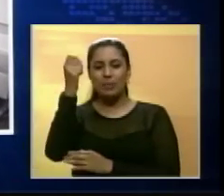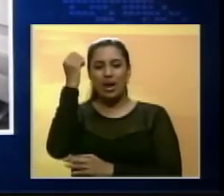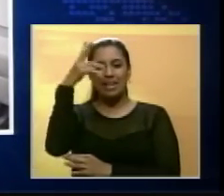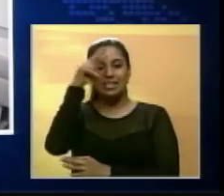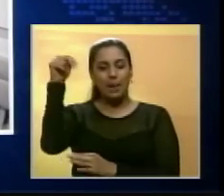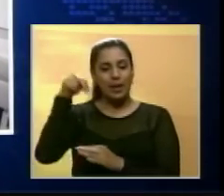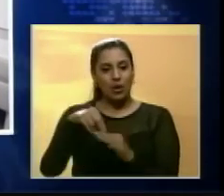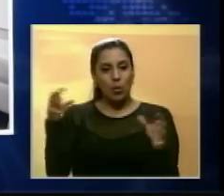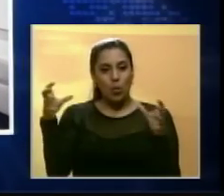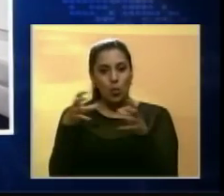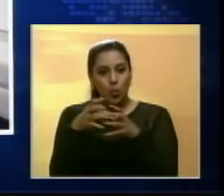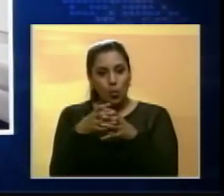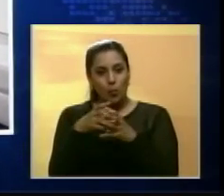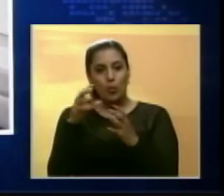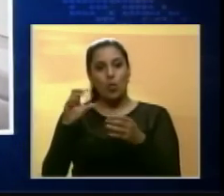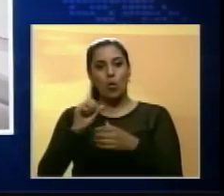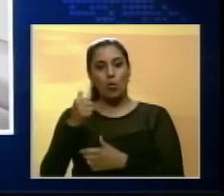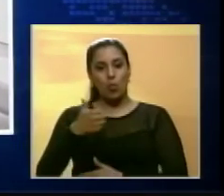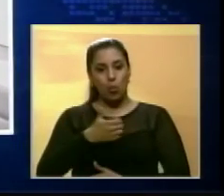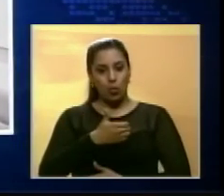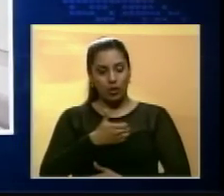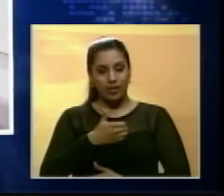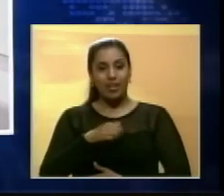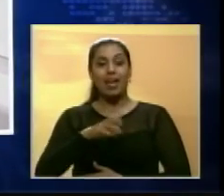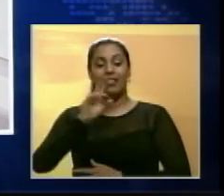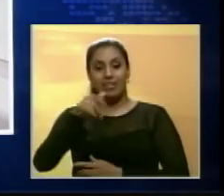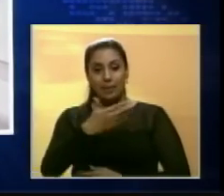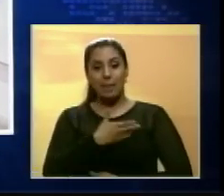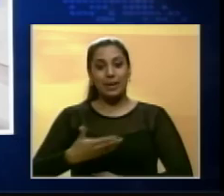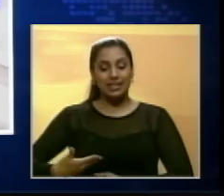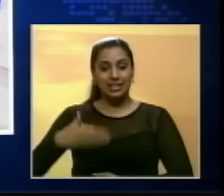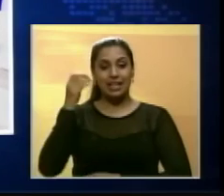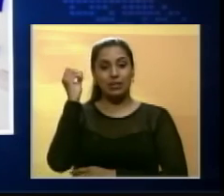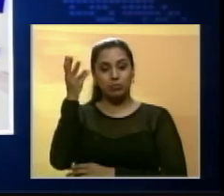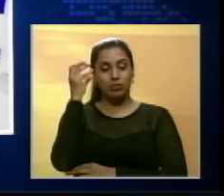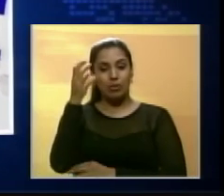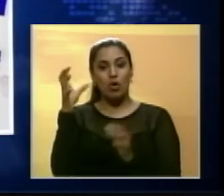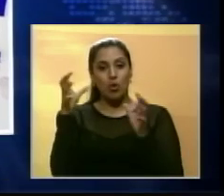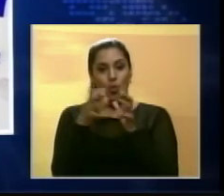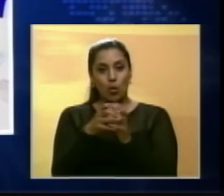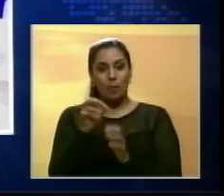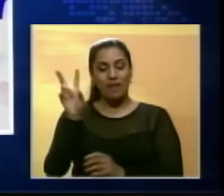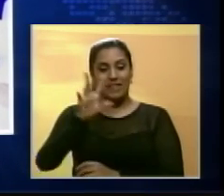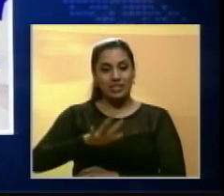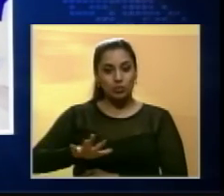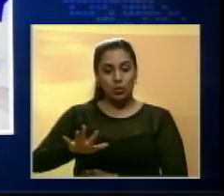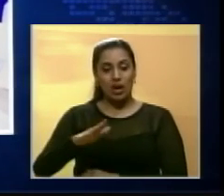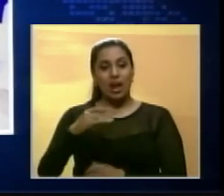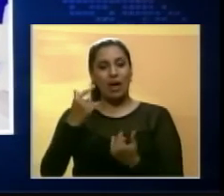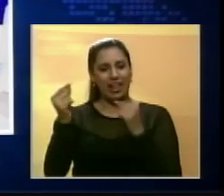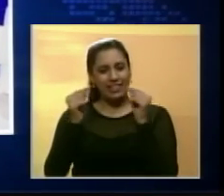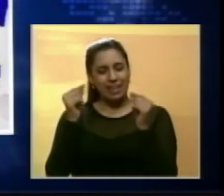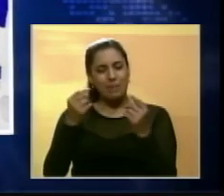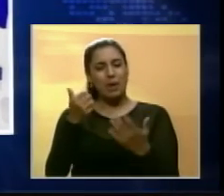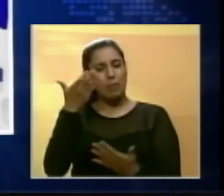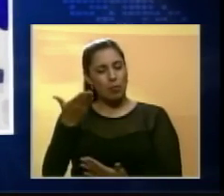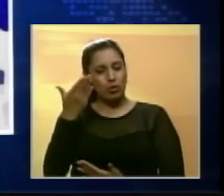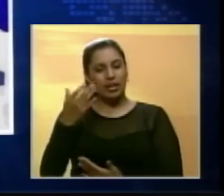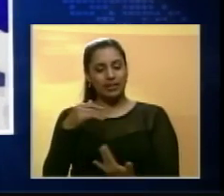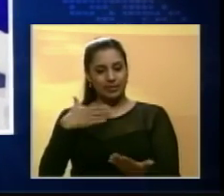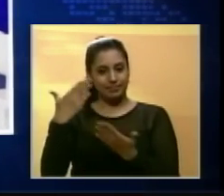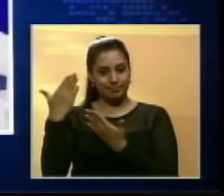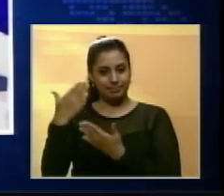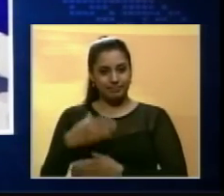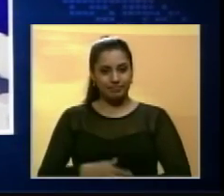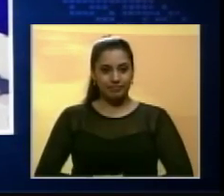Asamblea Nacional por la Unidad. También presidente del Parlatino, capítulo Venezuela. Importantes temas que conversar, los esperamos al regreso.